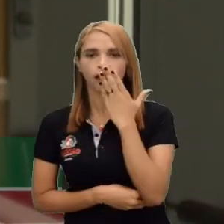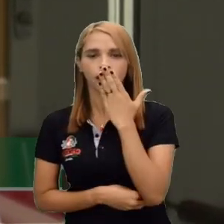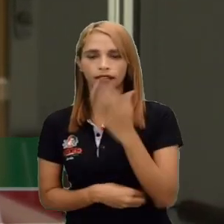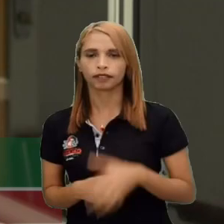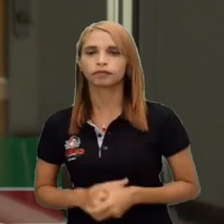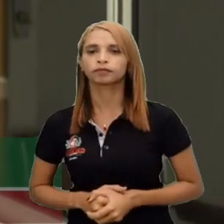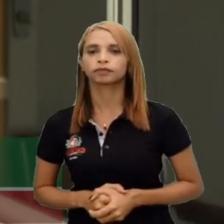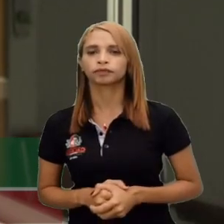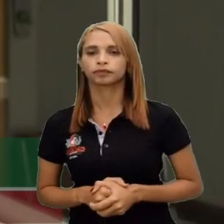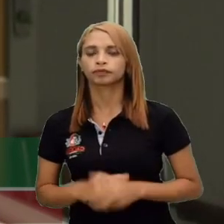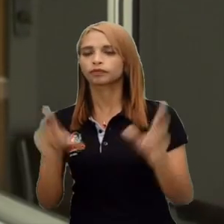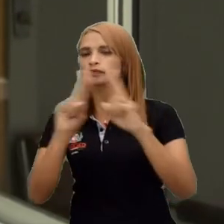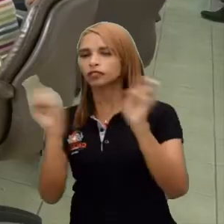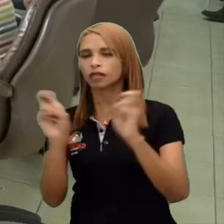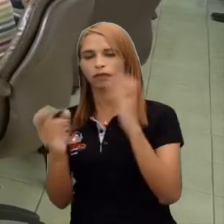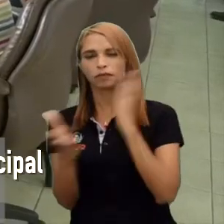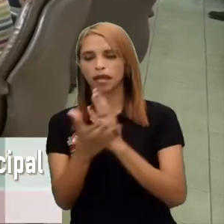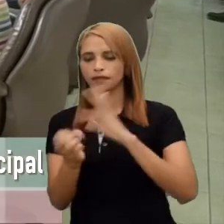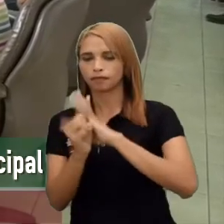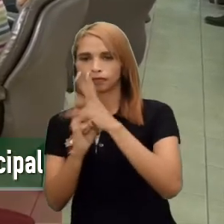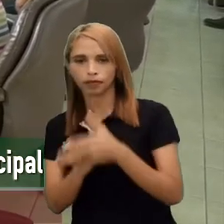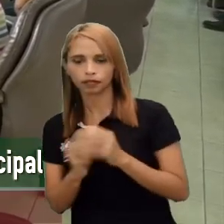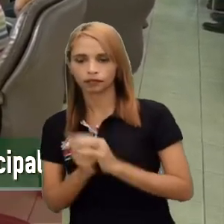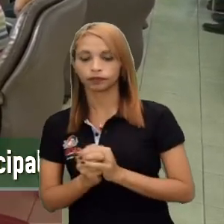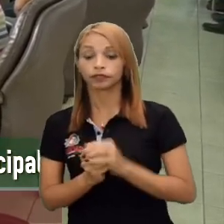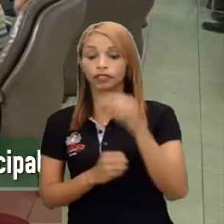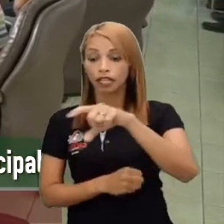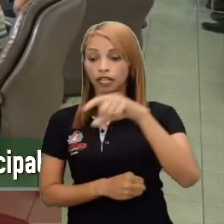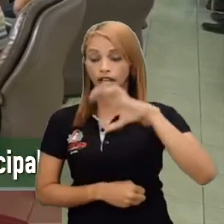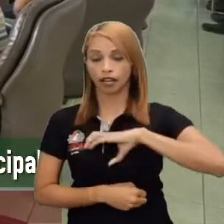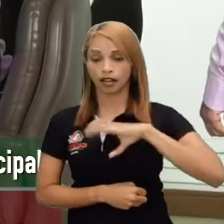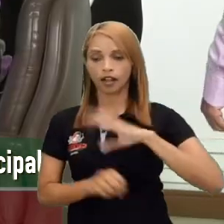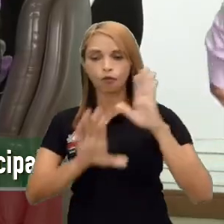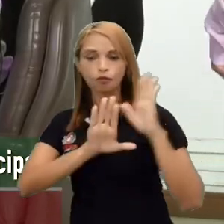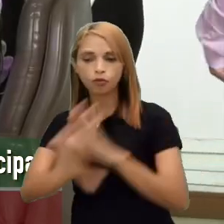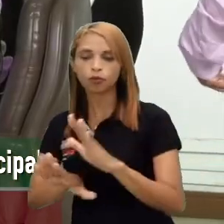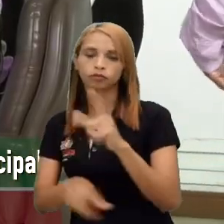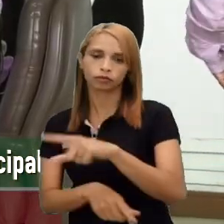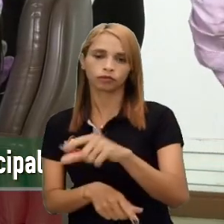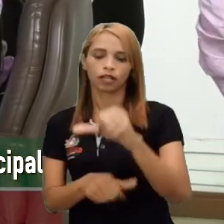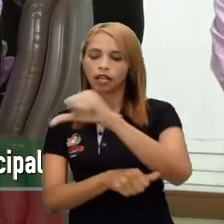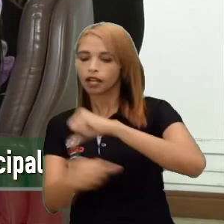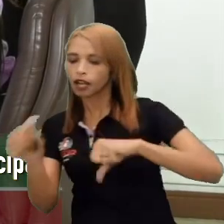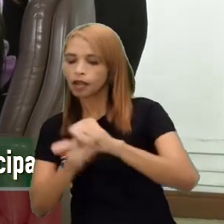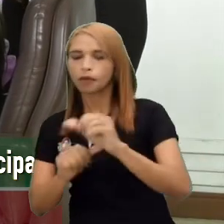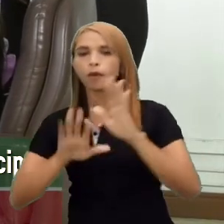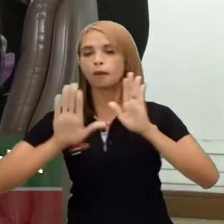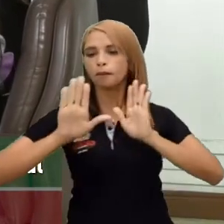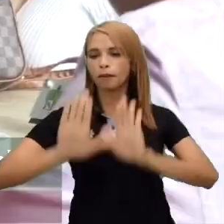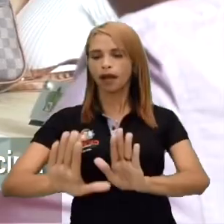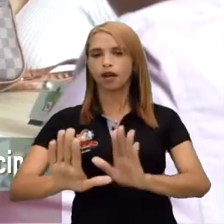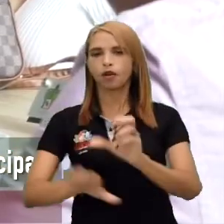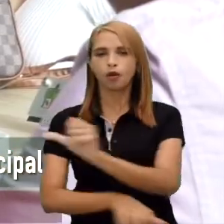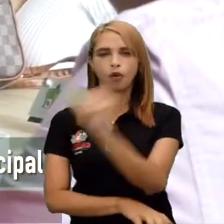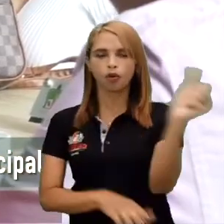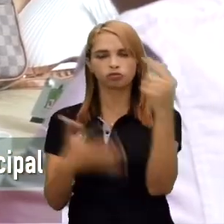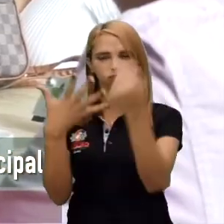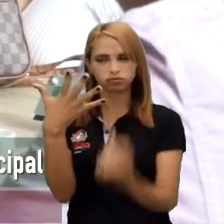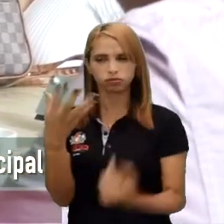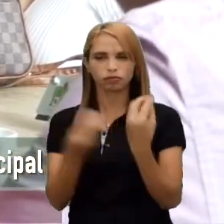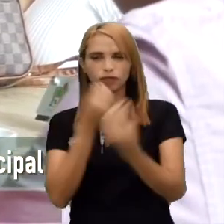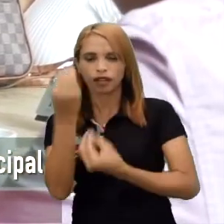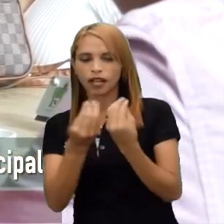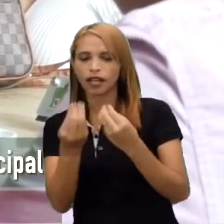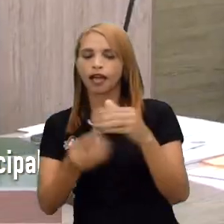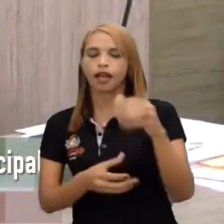de la Administración Municipal de Calarcá. Temas como la pandemia, la suspensión del cargo, el paro, la revocatoria de su mandato y tantos otros